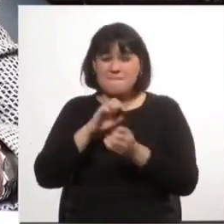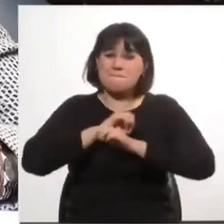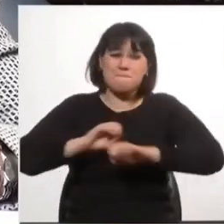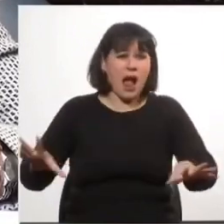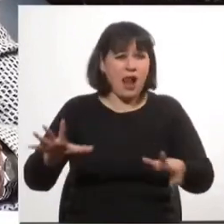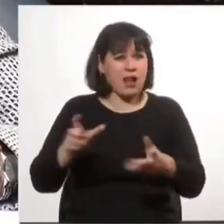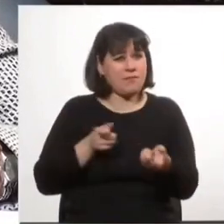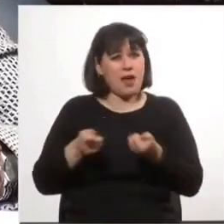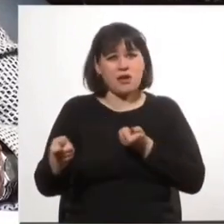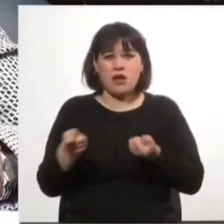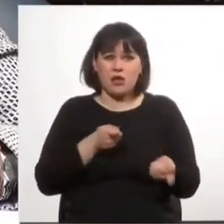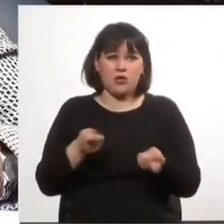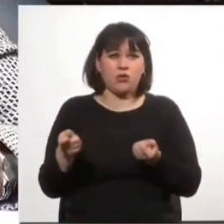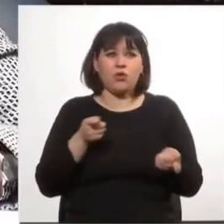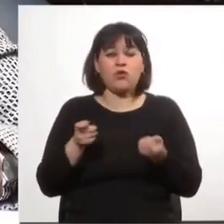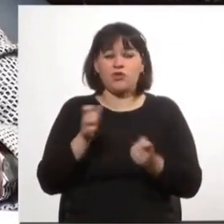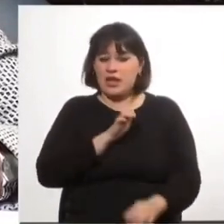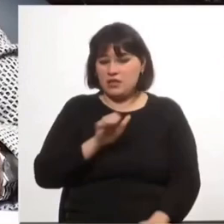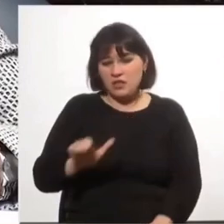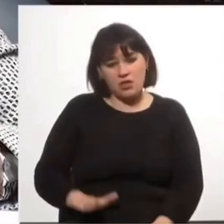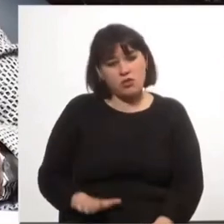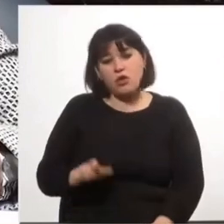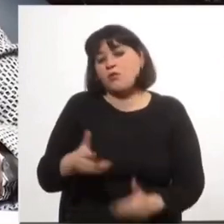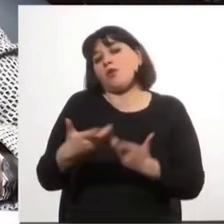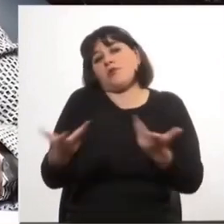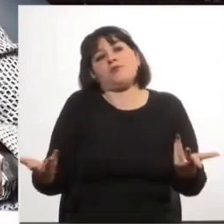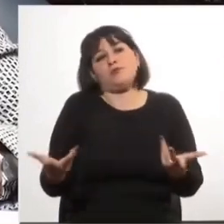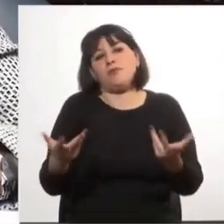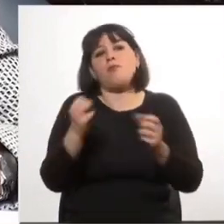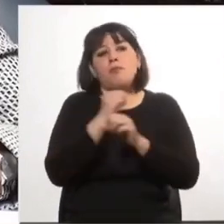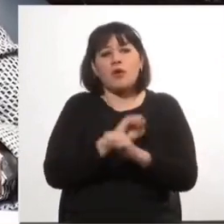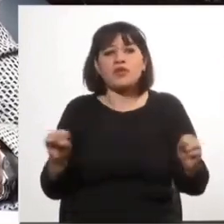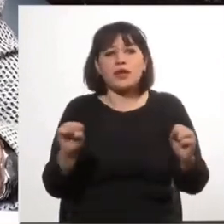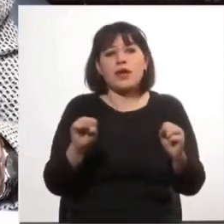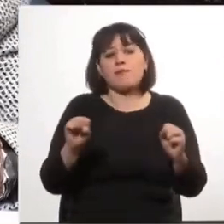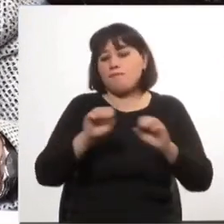manejo de una parte del Estado y que podría haber sido muchísimo peor.